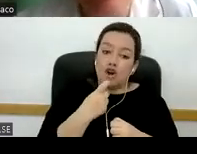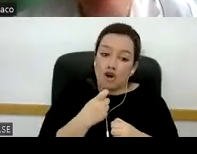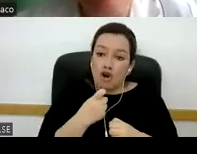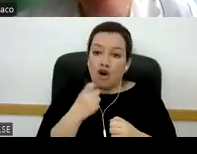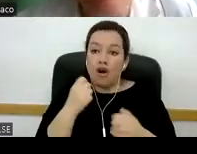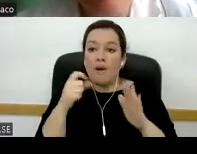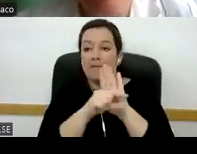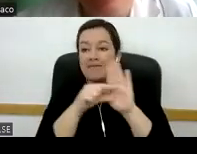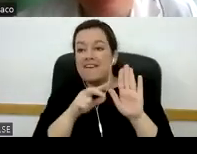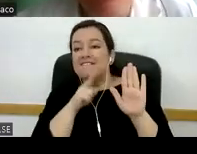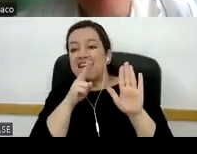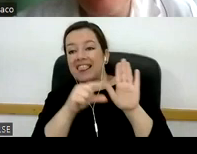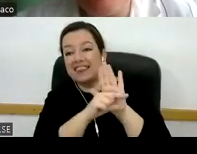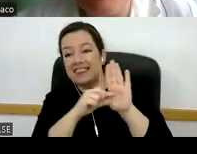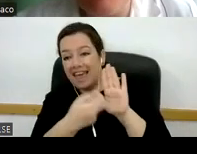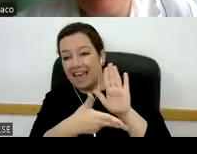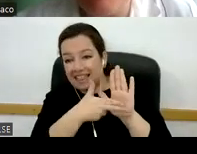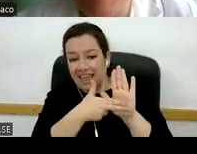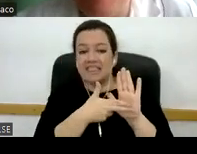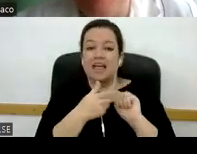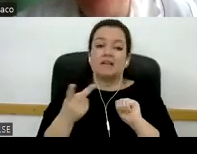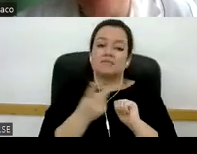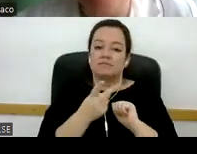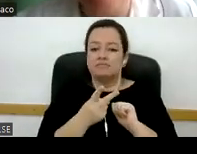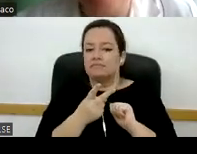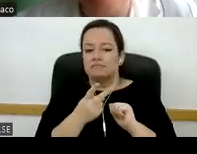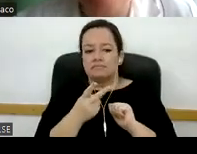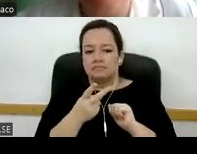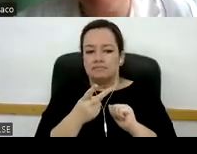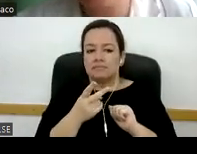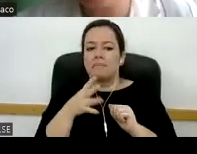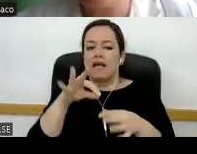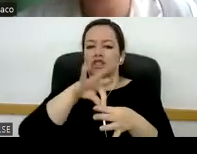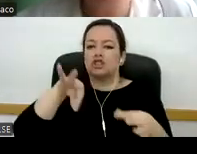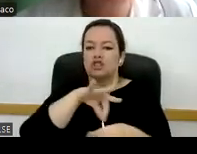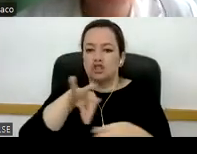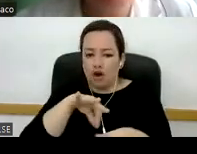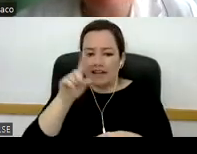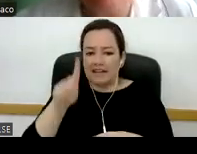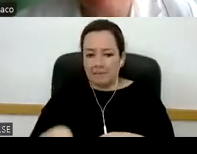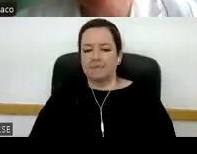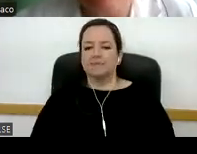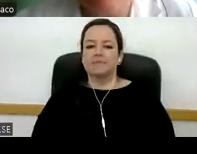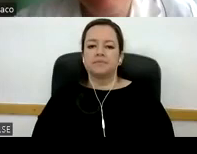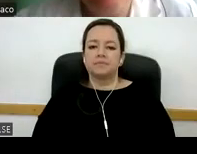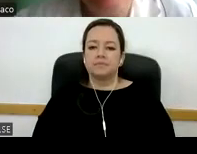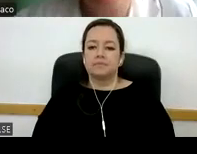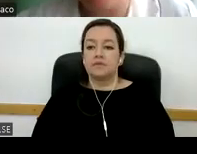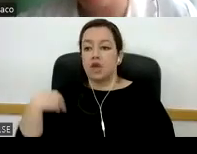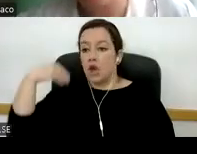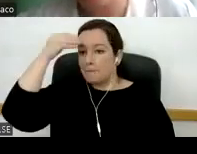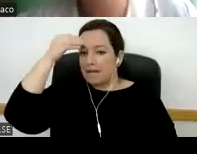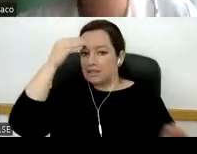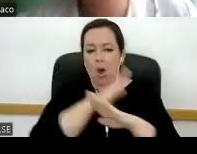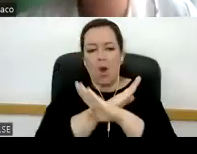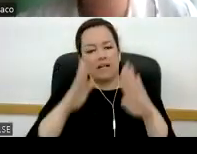el etiqueta verde, el Pro 12 y el MindMaster Stream, los sobres de MindMaster Stream. Y creo que hemos